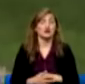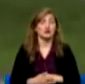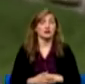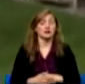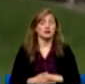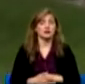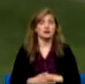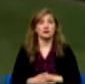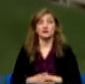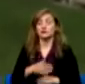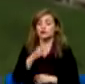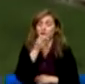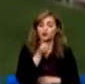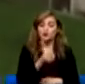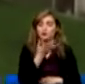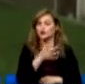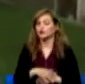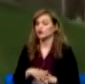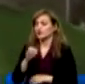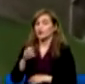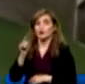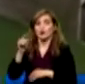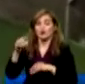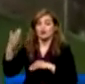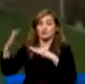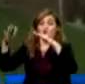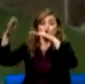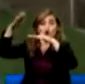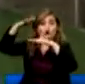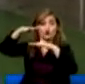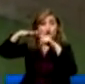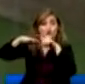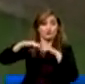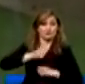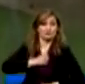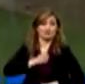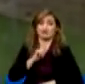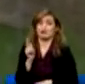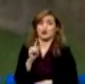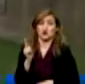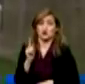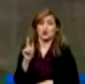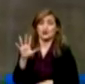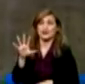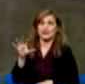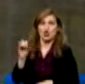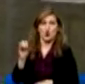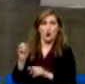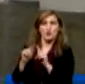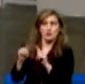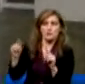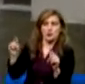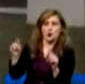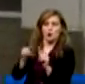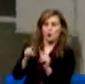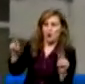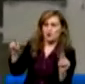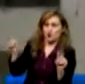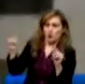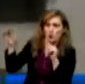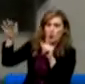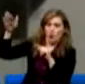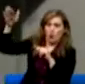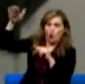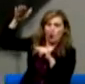Como puede observar, esa estructura no es nuestra. Esa estructura vino volando 50 metros y cayó sobre mi